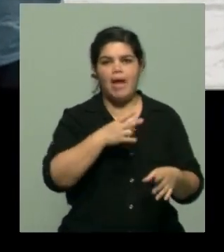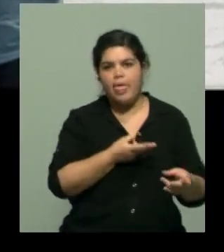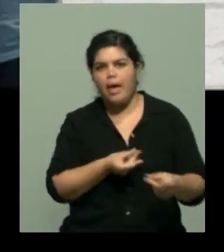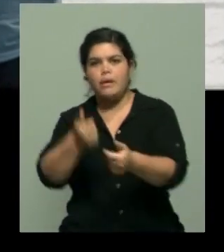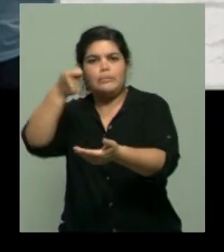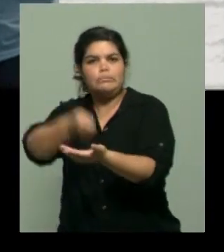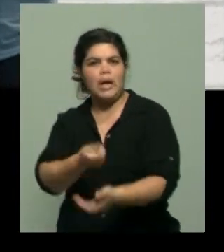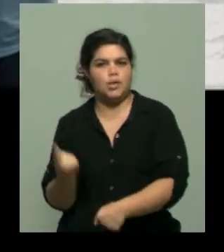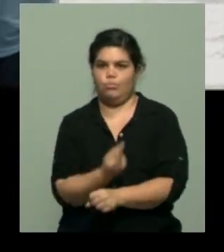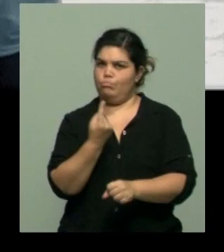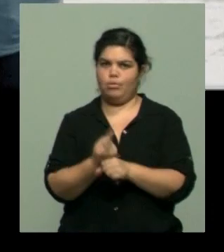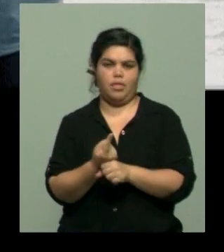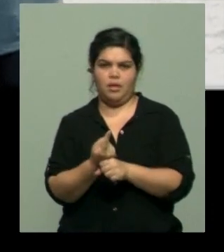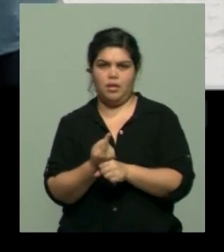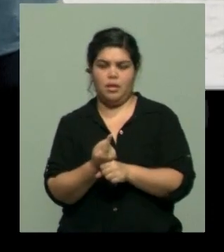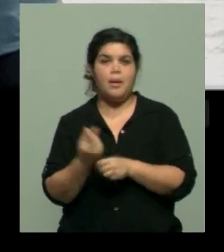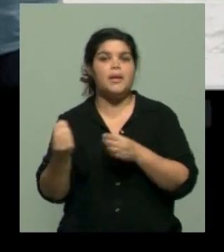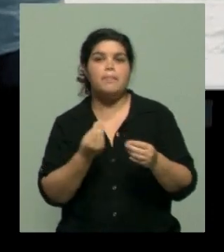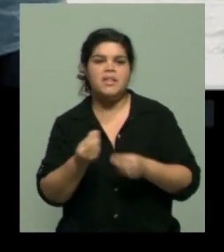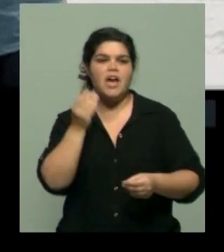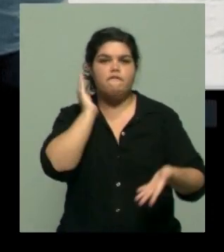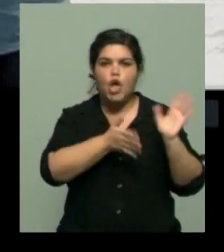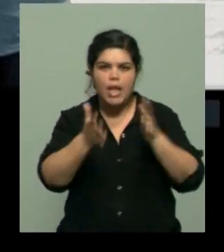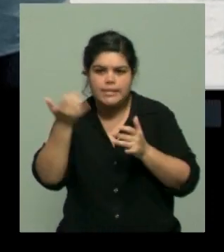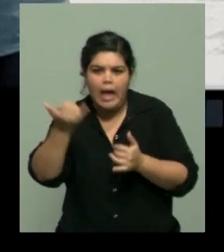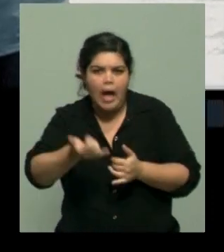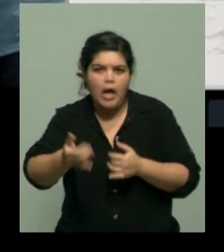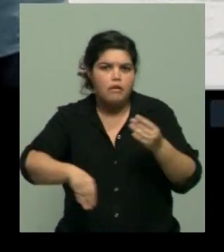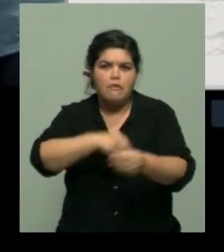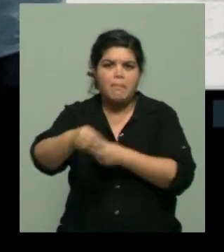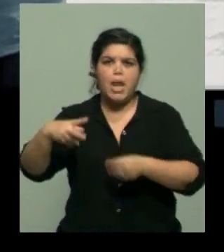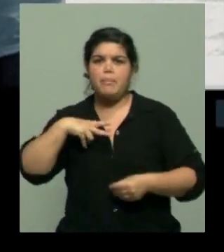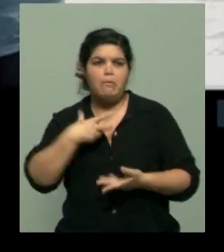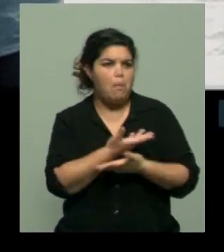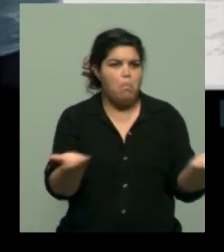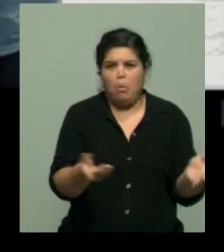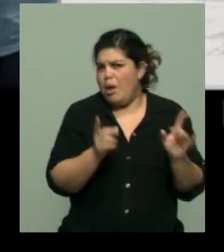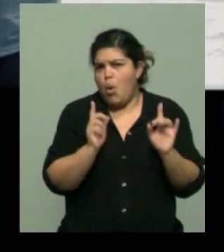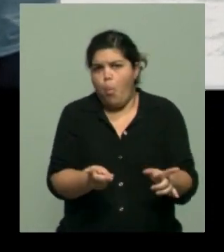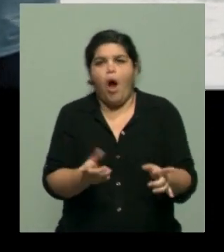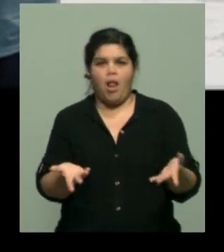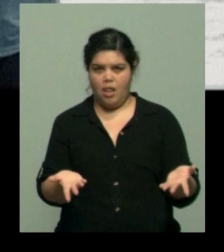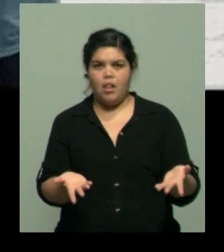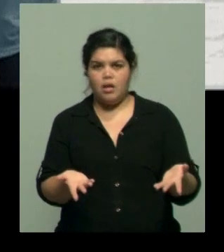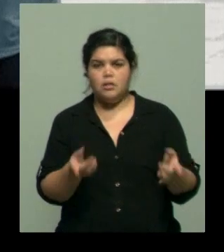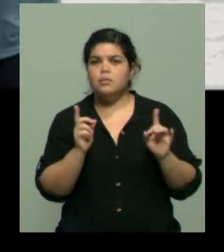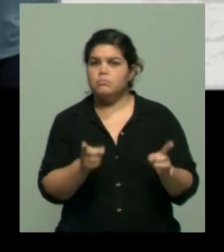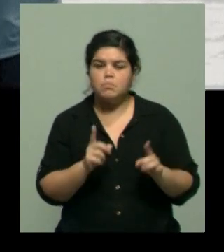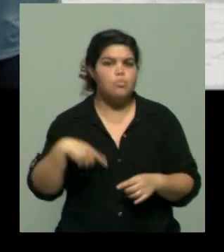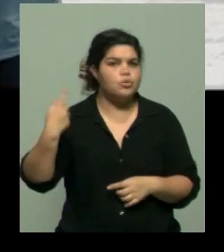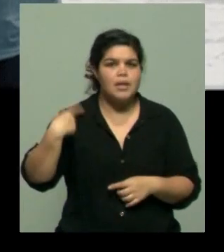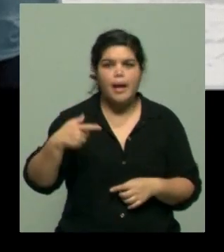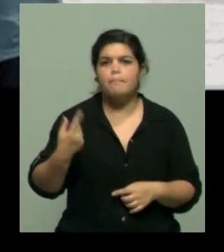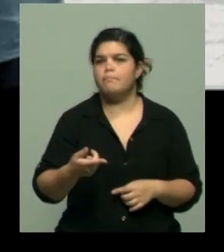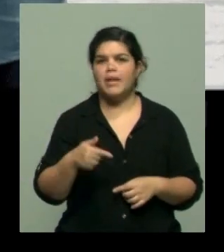situaciones de violencia atraviesan a todos los estratos sociales y las realidades las estamos viviendo todo el tiempo. O